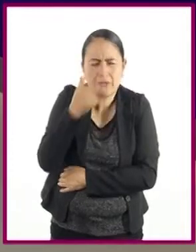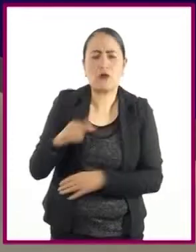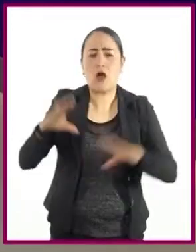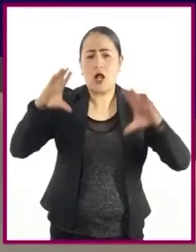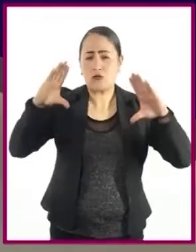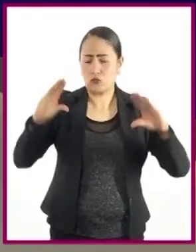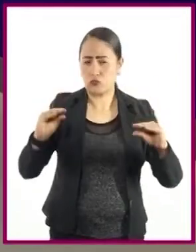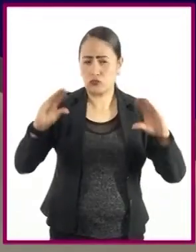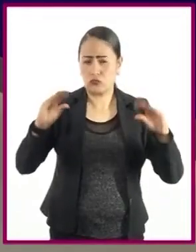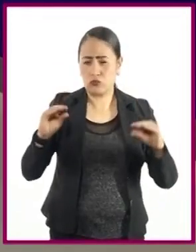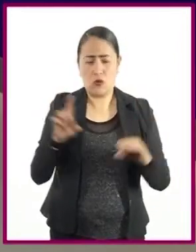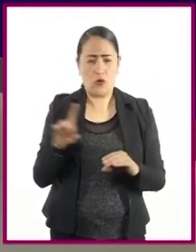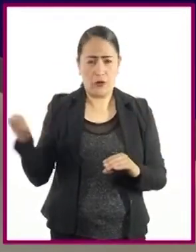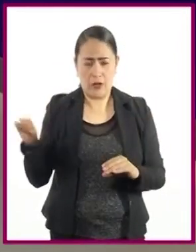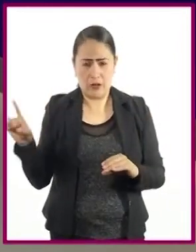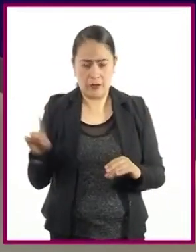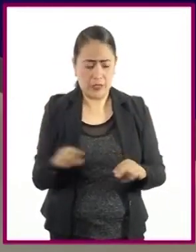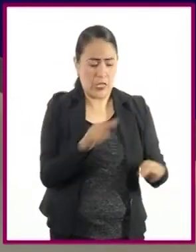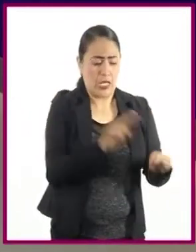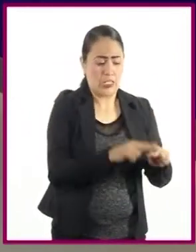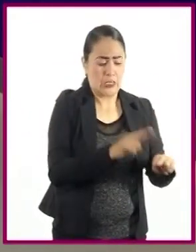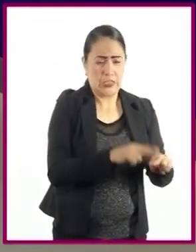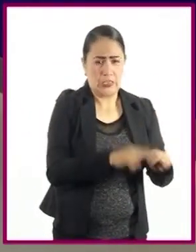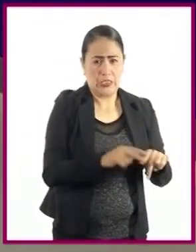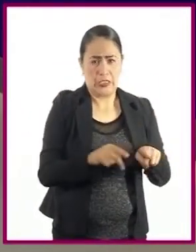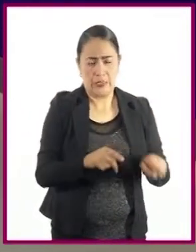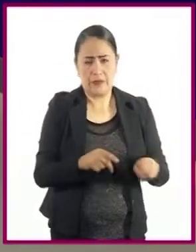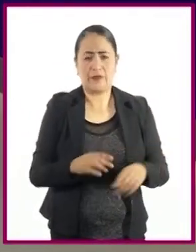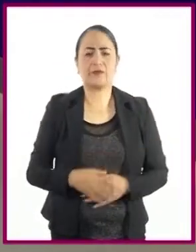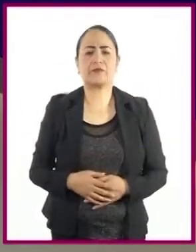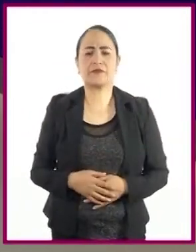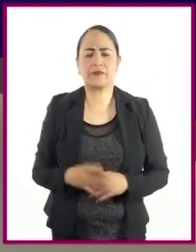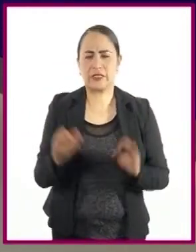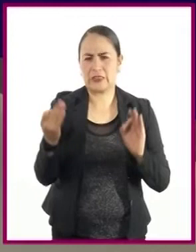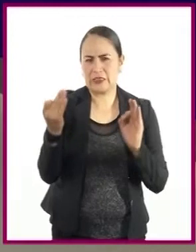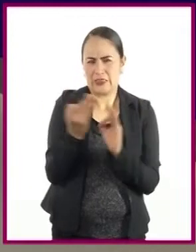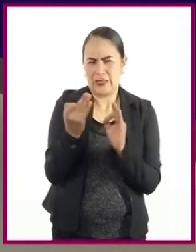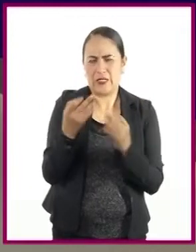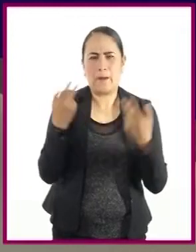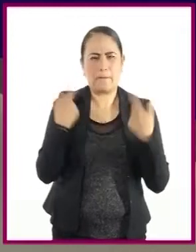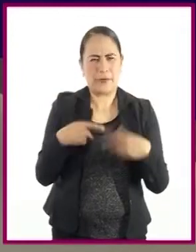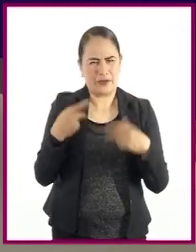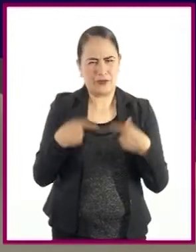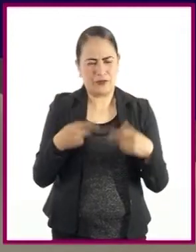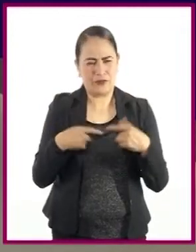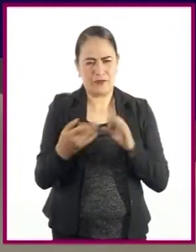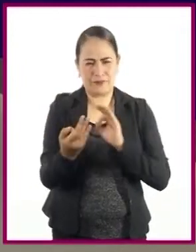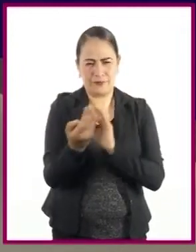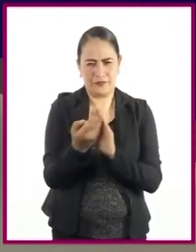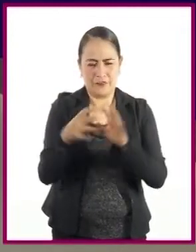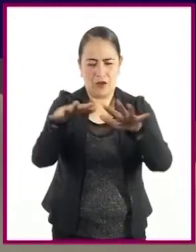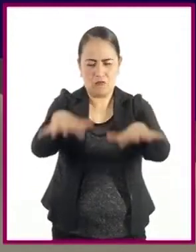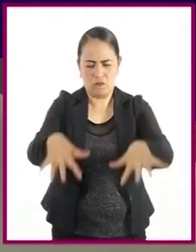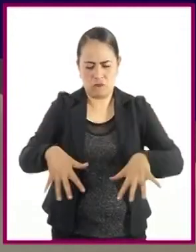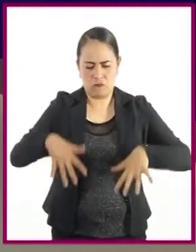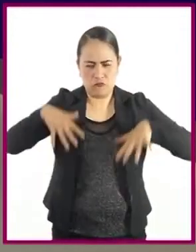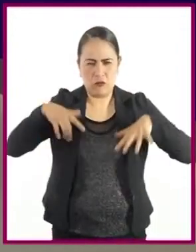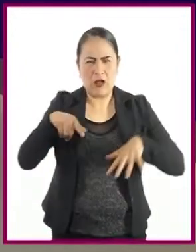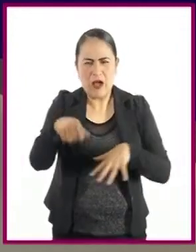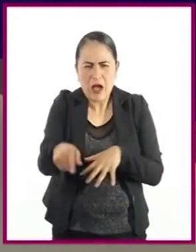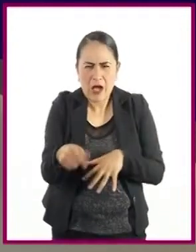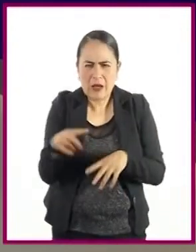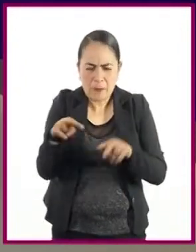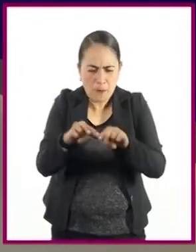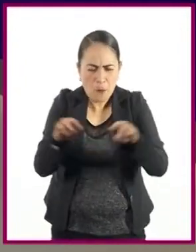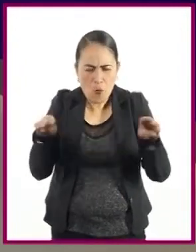cuero a la derecha y una butaca pequeña de estilo victoriano más cerca del público son anticuados y están